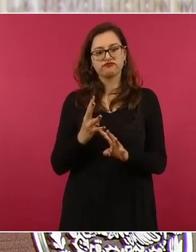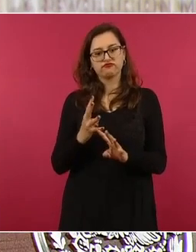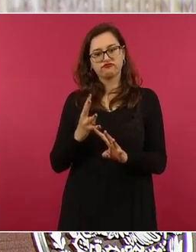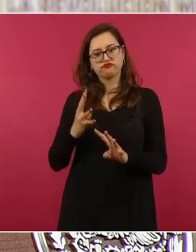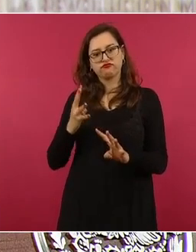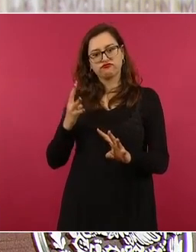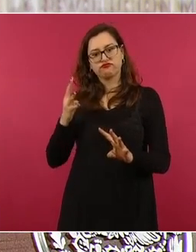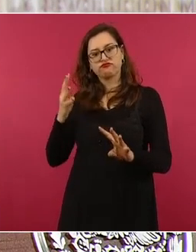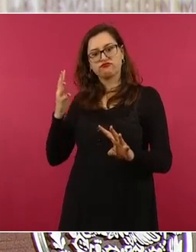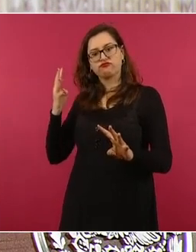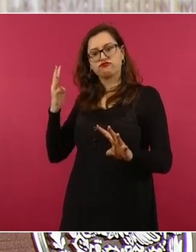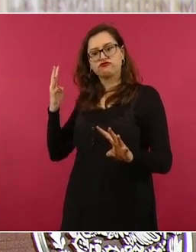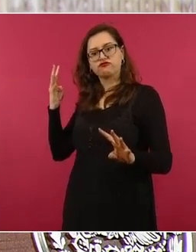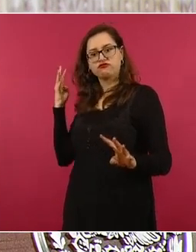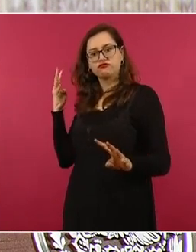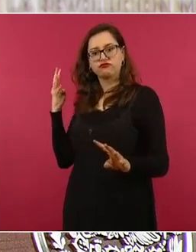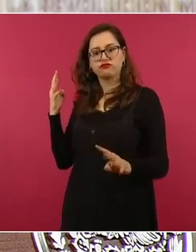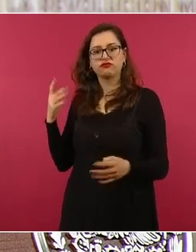colas, filas,